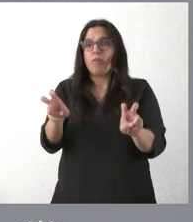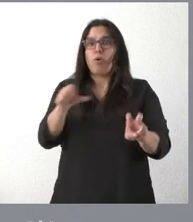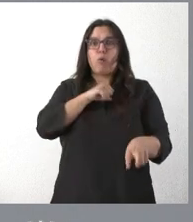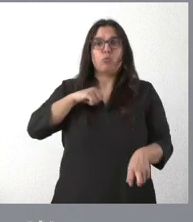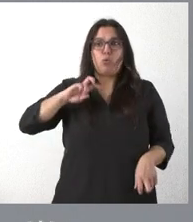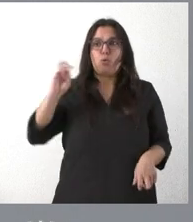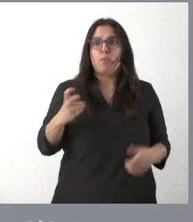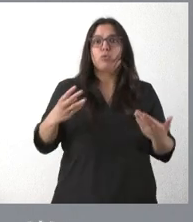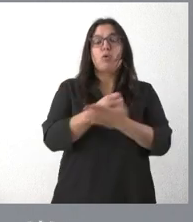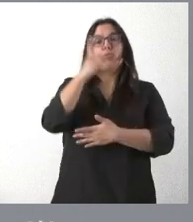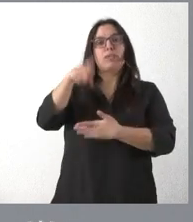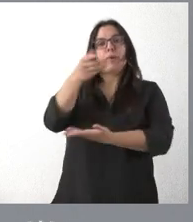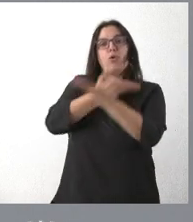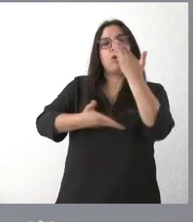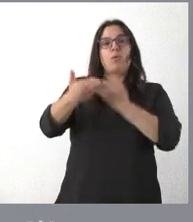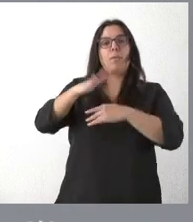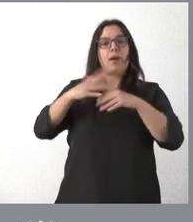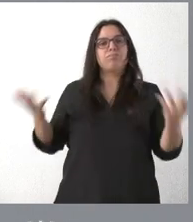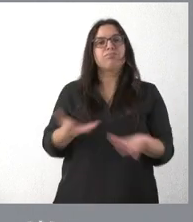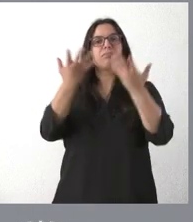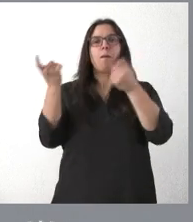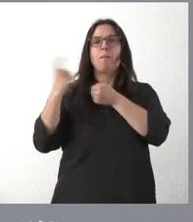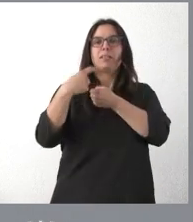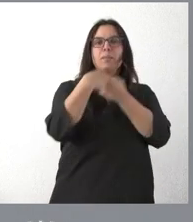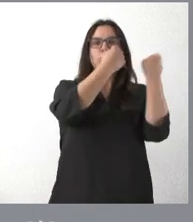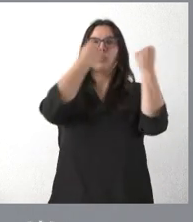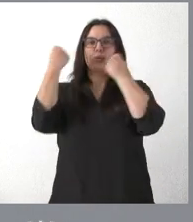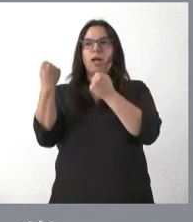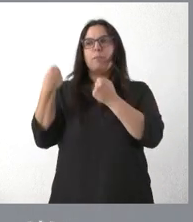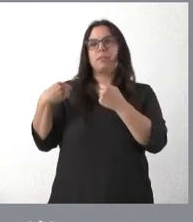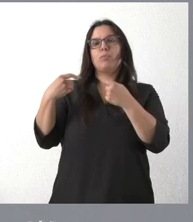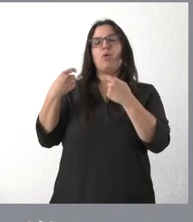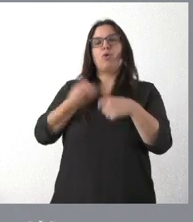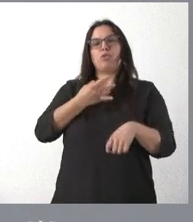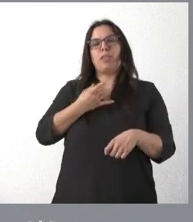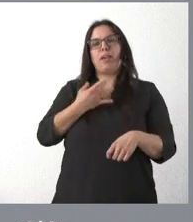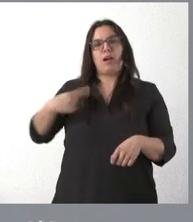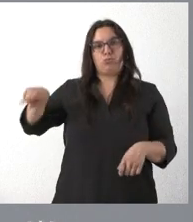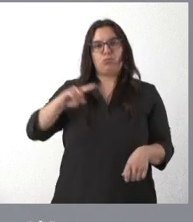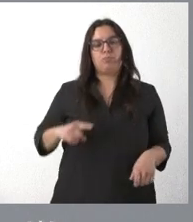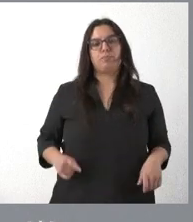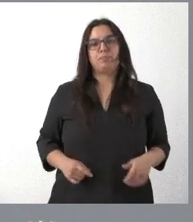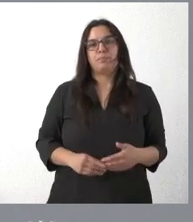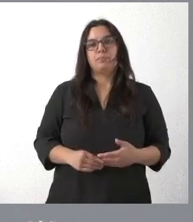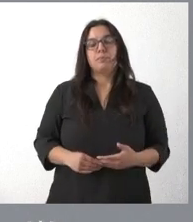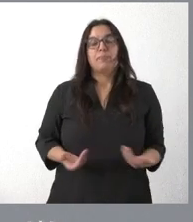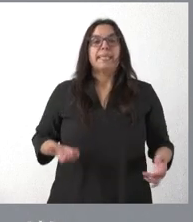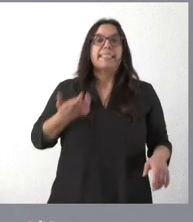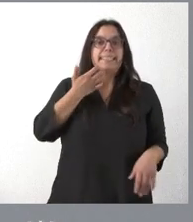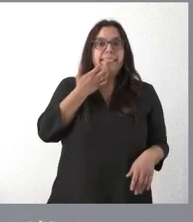el colaborar para fomentar la participación institucional de los agentes del diálogo social si